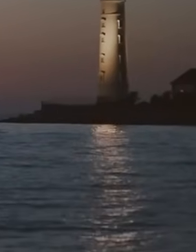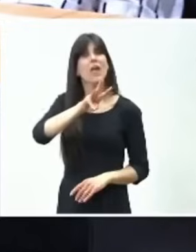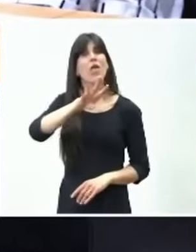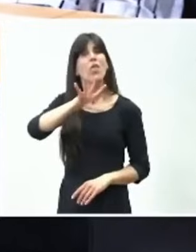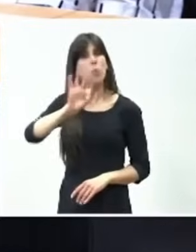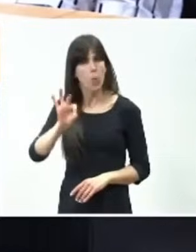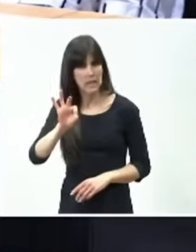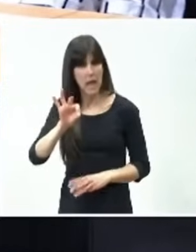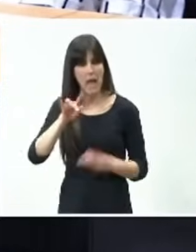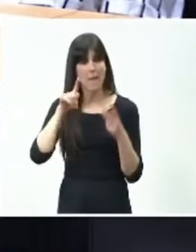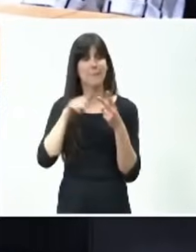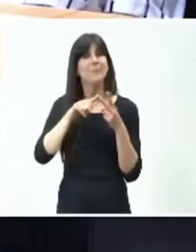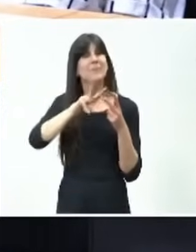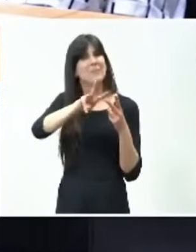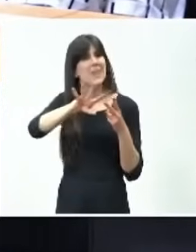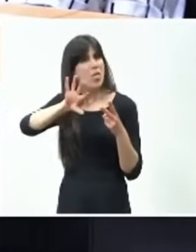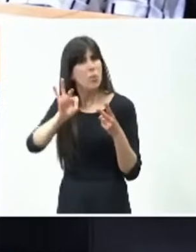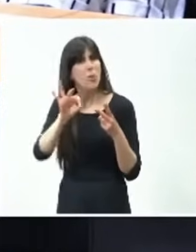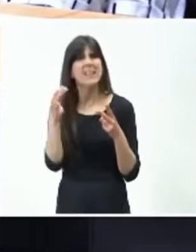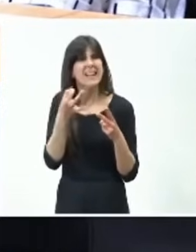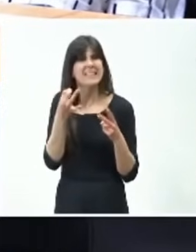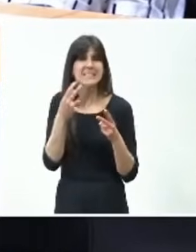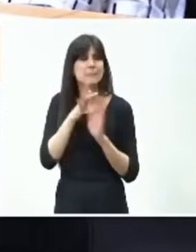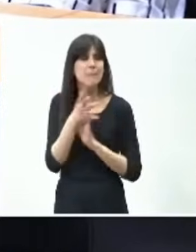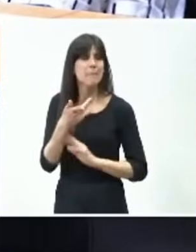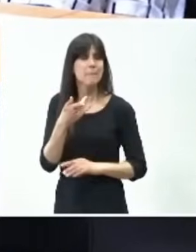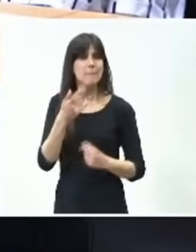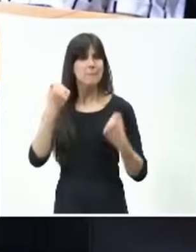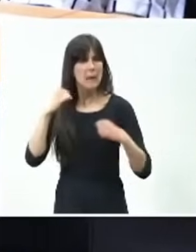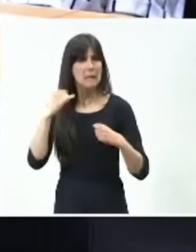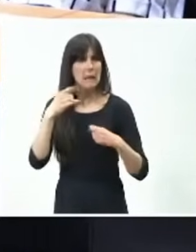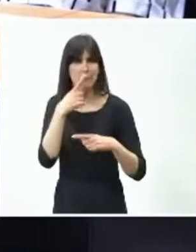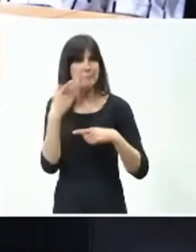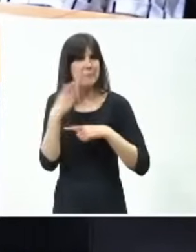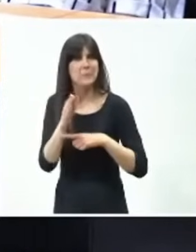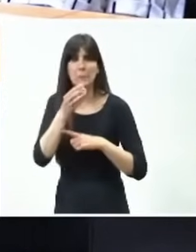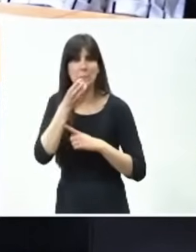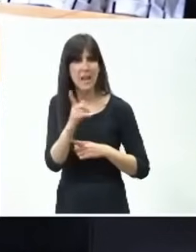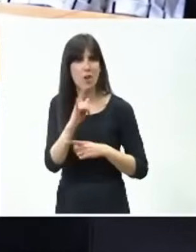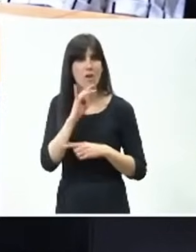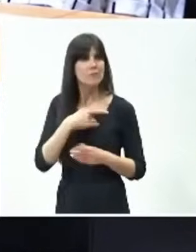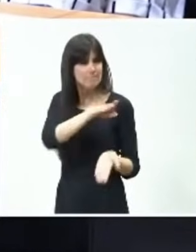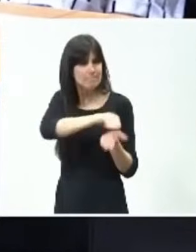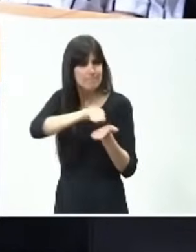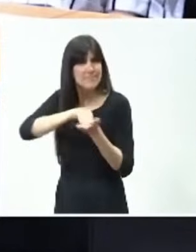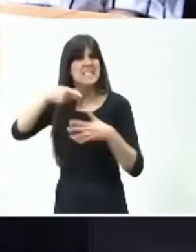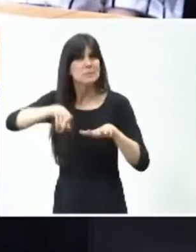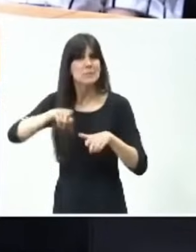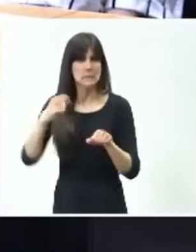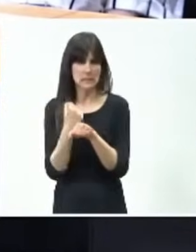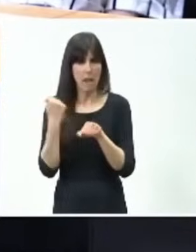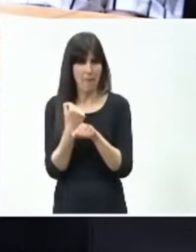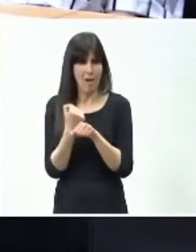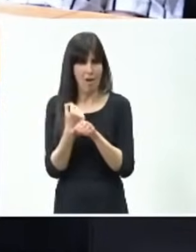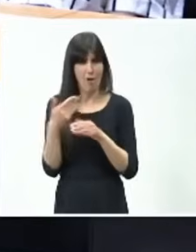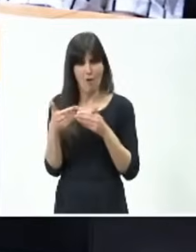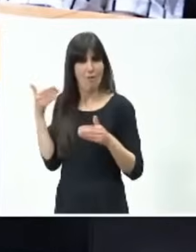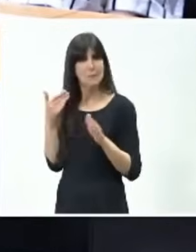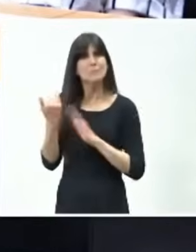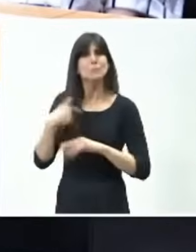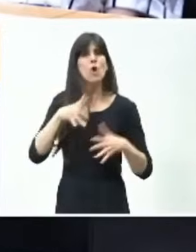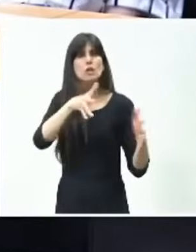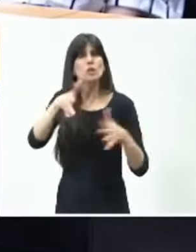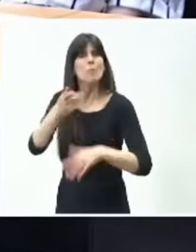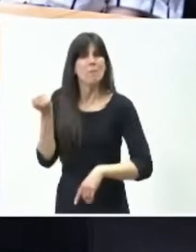luz. 350 son las malas prácticas que se han recogido tras 6 meses de trabajo por parte del Consejo Profesional de